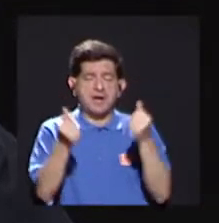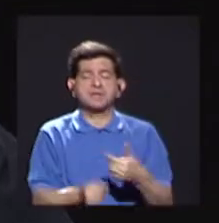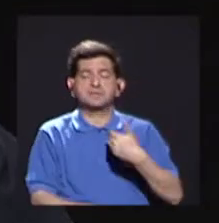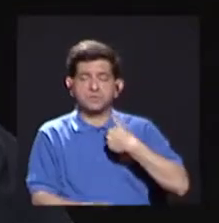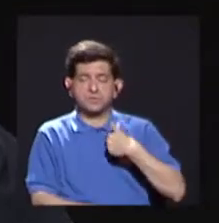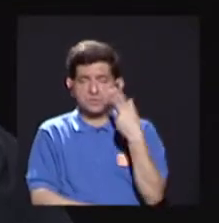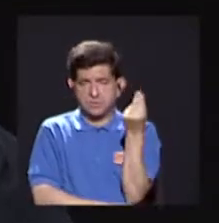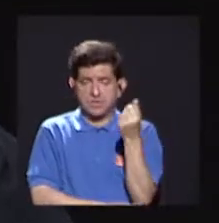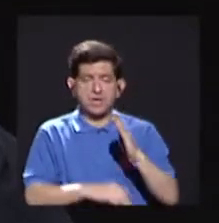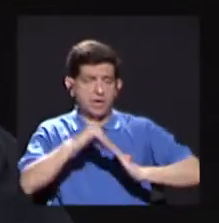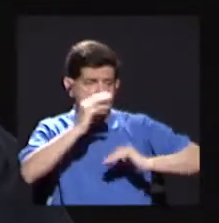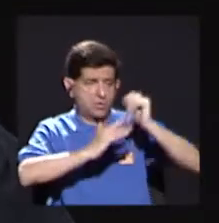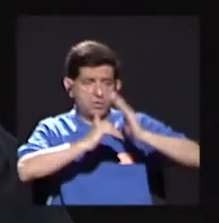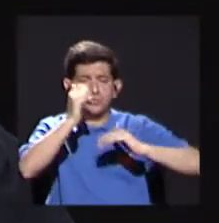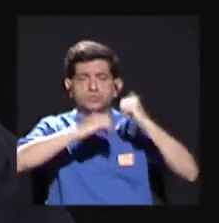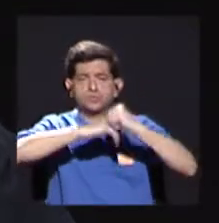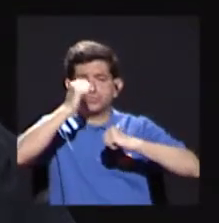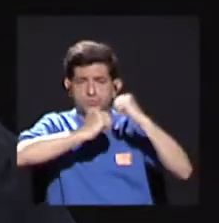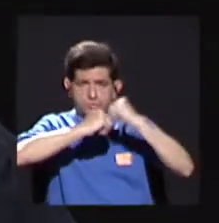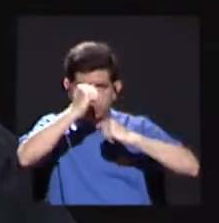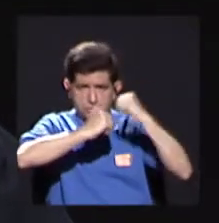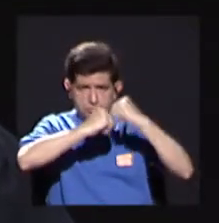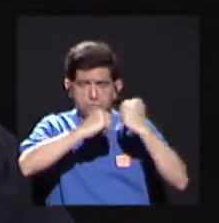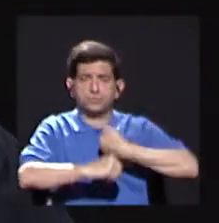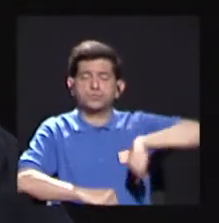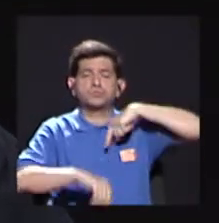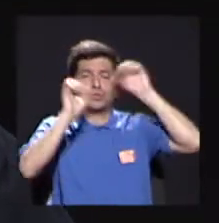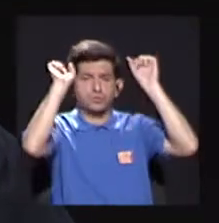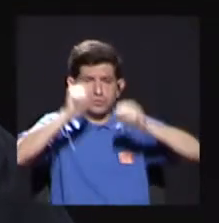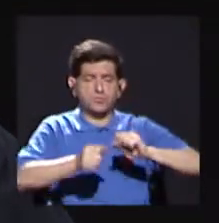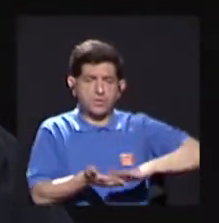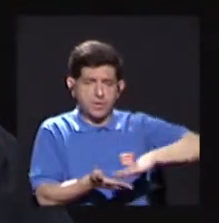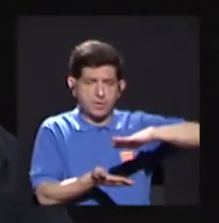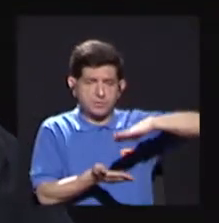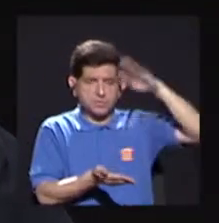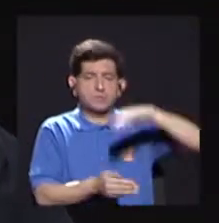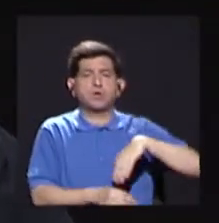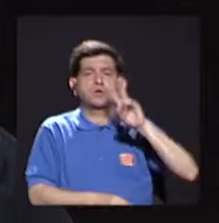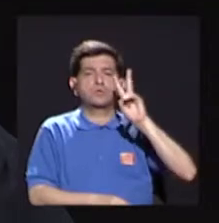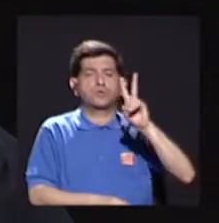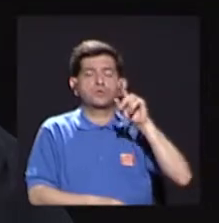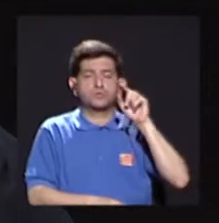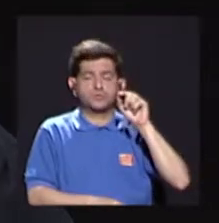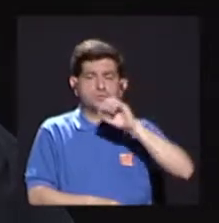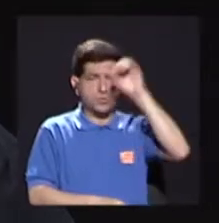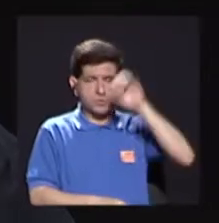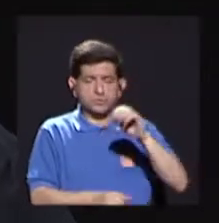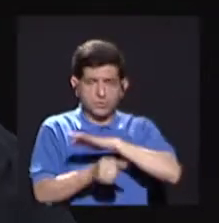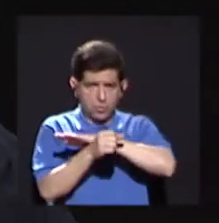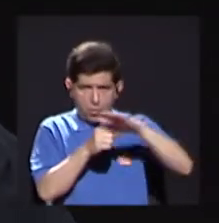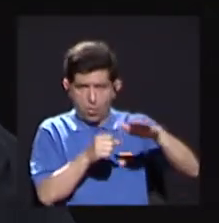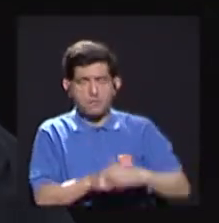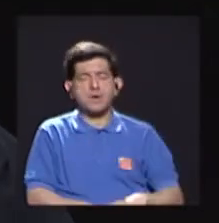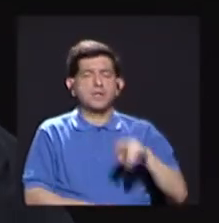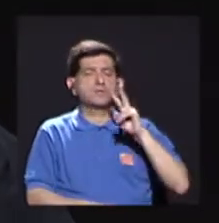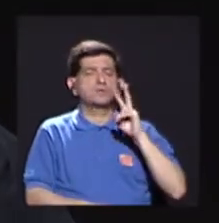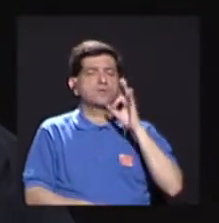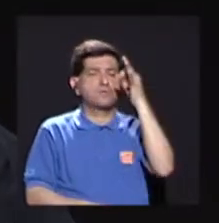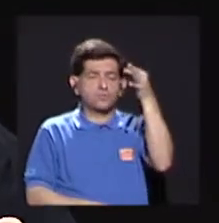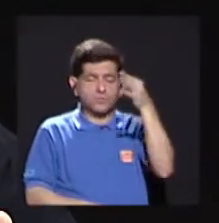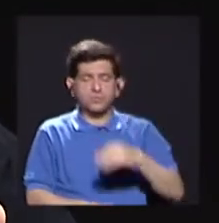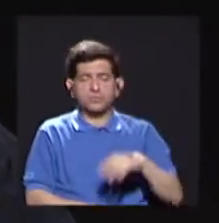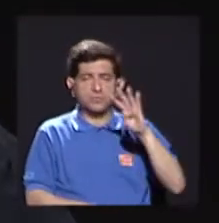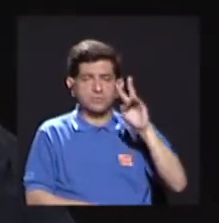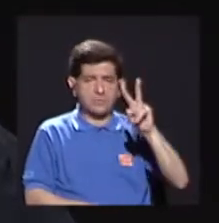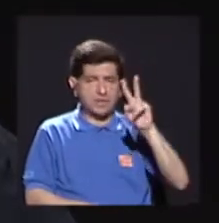para construir infraestructura nosotros podríamos elevar ese crecimiento en dos puntos completos del pib los próximos 24 meses